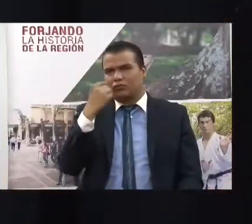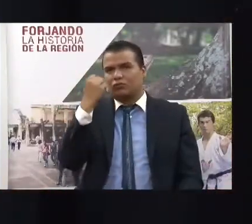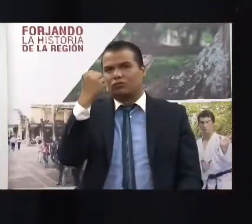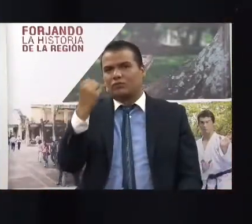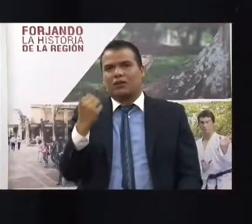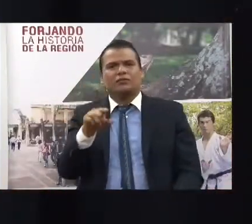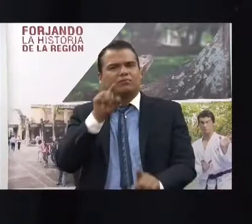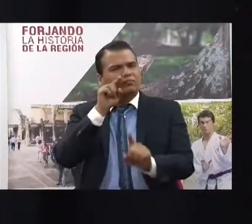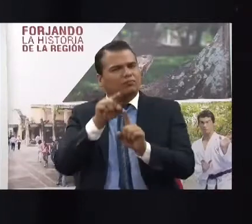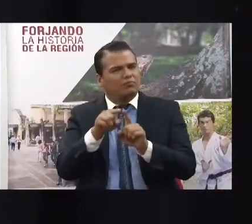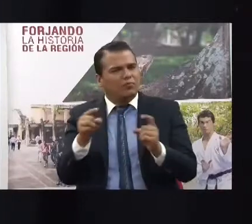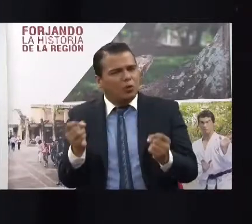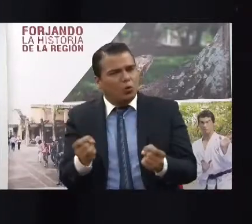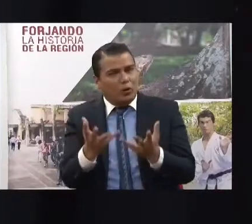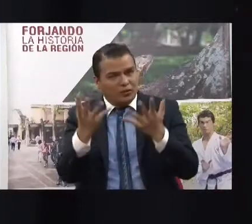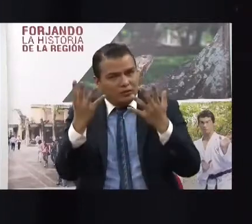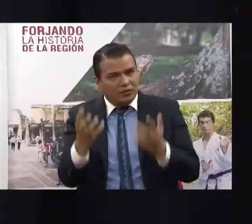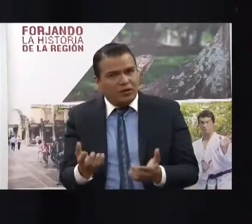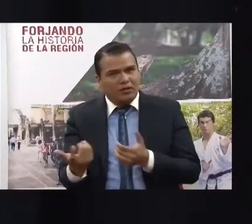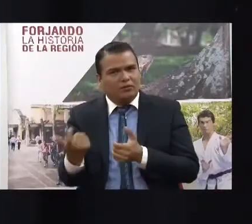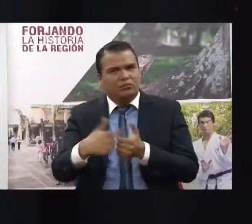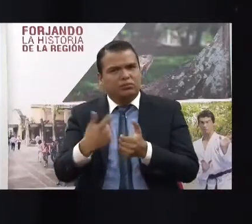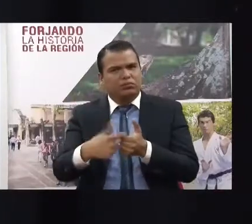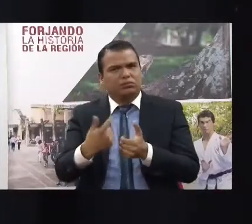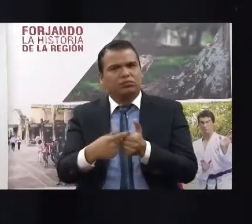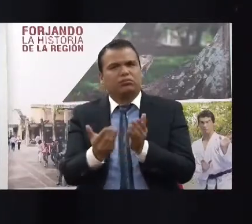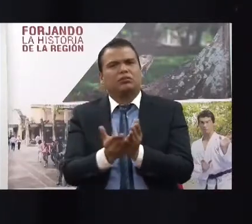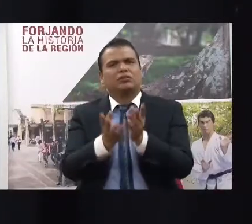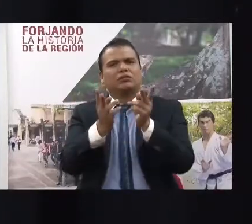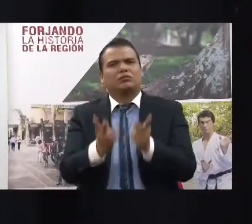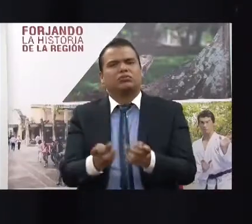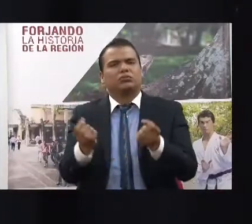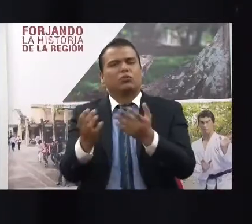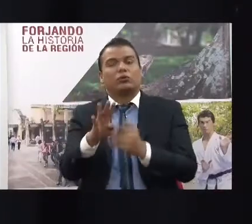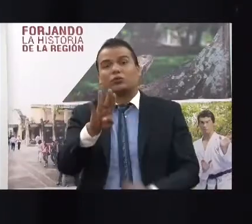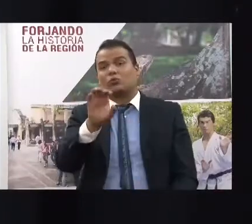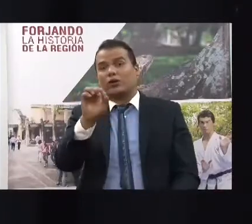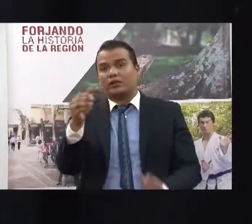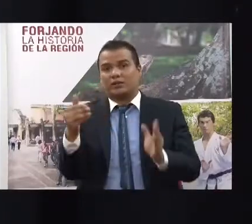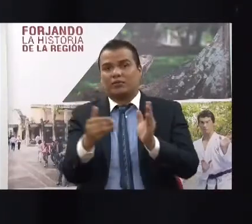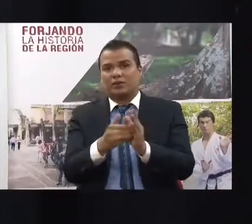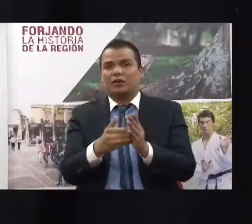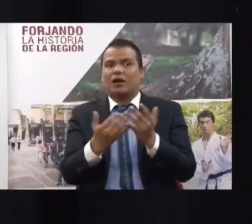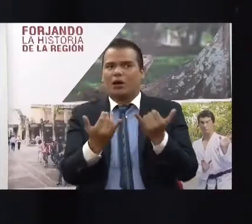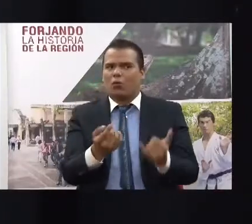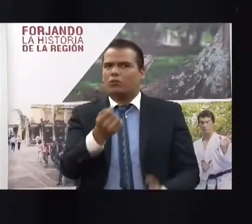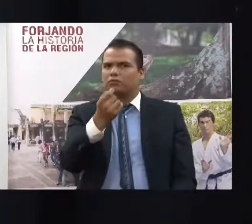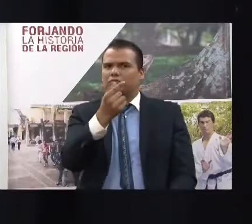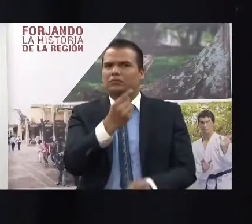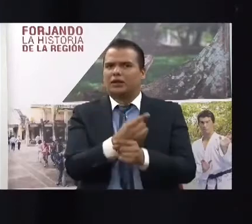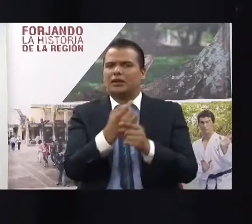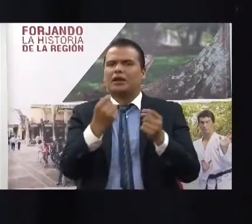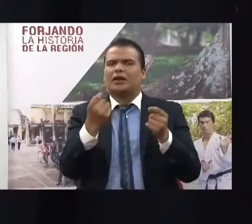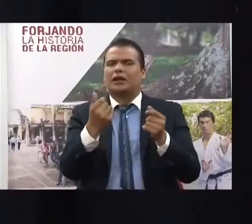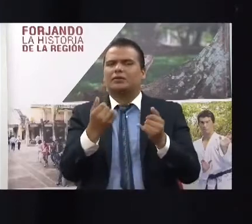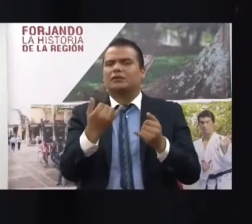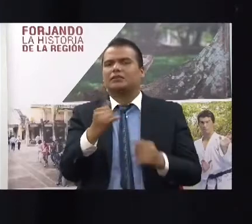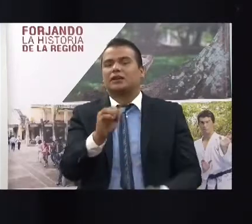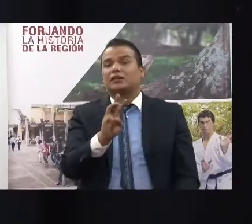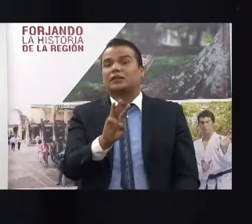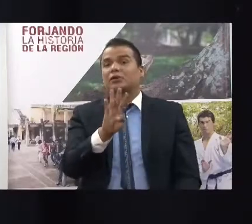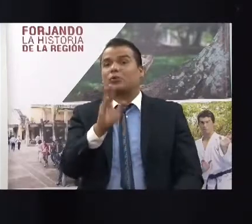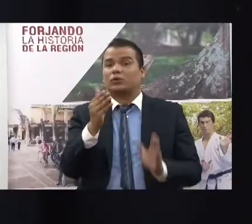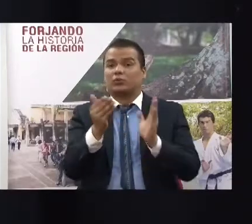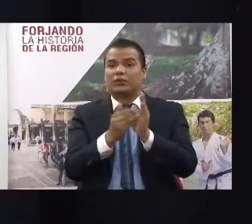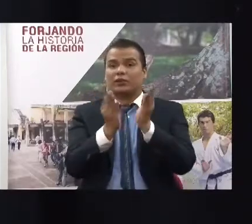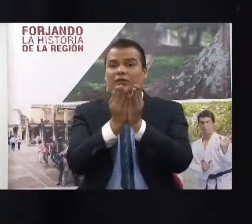unos 40.000 estudiantes. Estamos cerca a los 34.000 estudiantes en un contexto de pandemia que ha